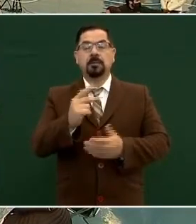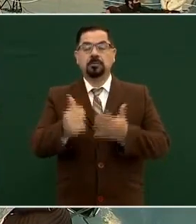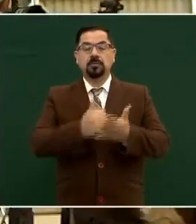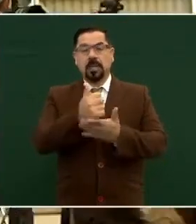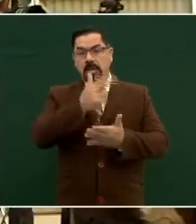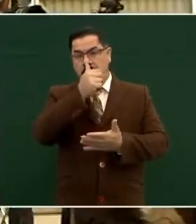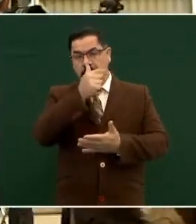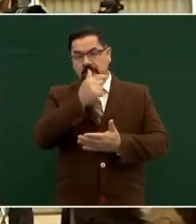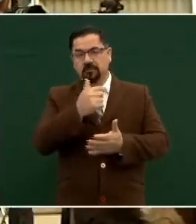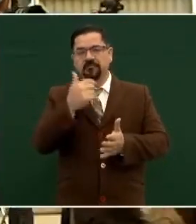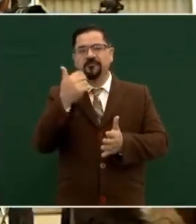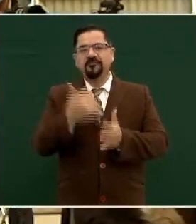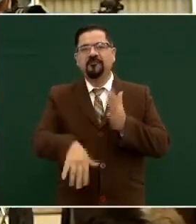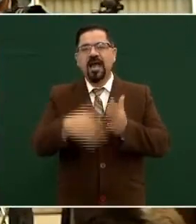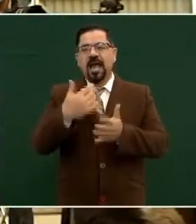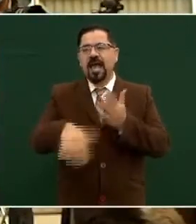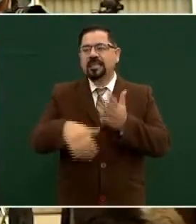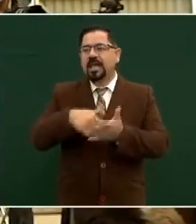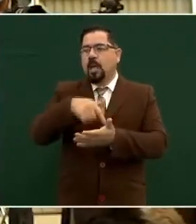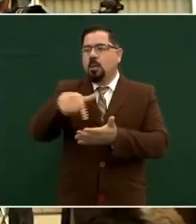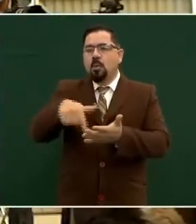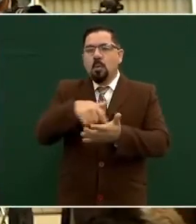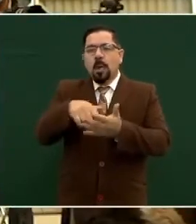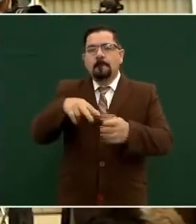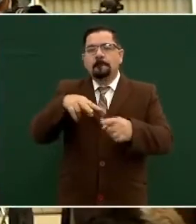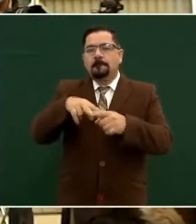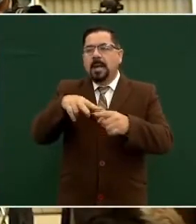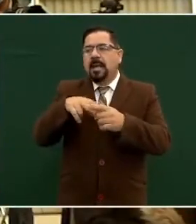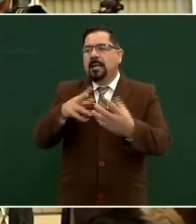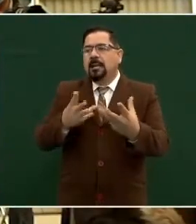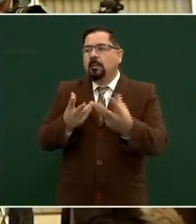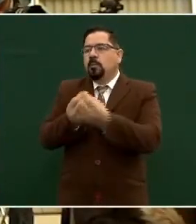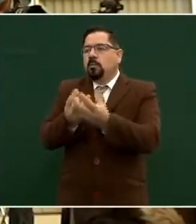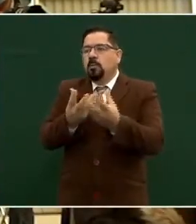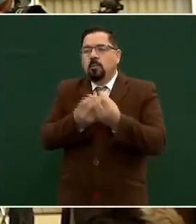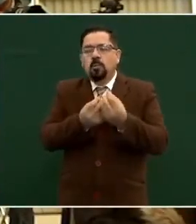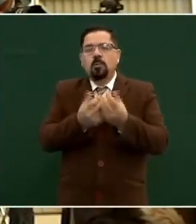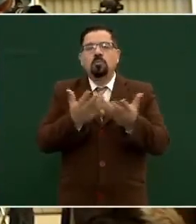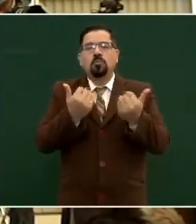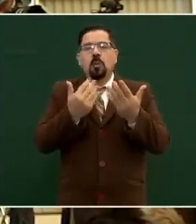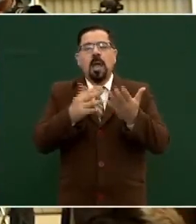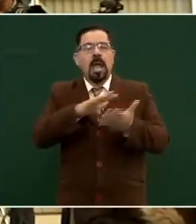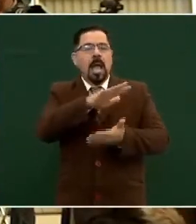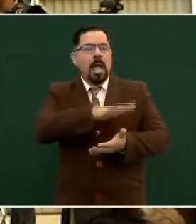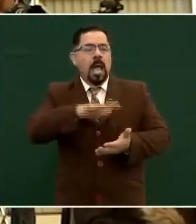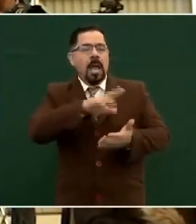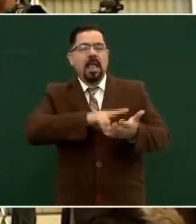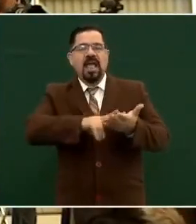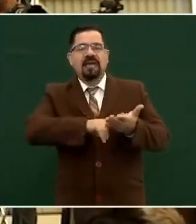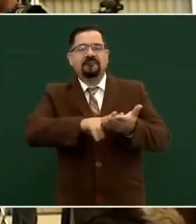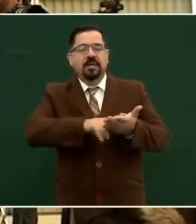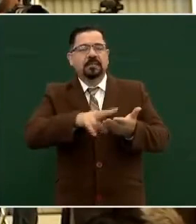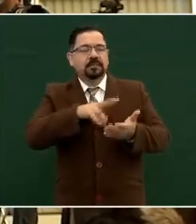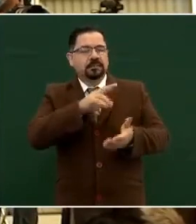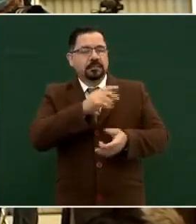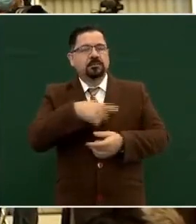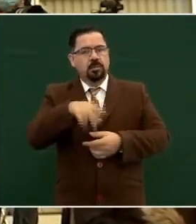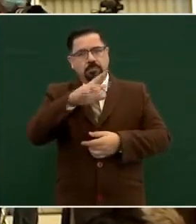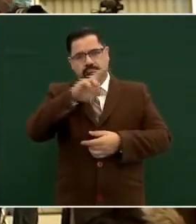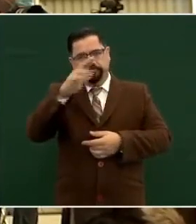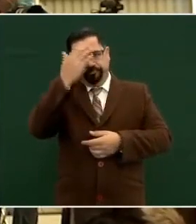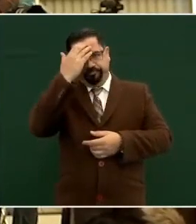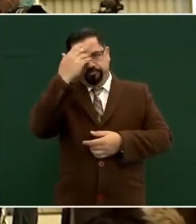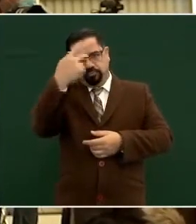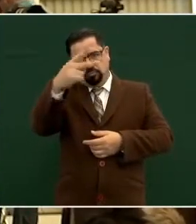no tenemos espacios de convivencia pública, son muy escasas las áreas verdes. Le reconocemos mucho a su gobierno que